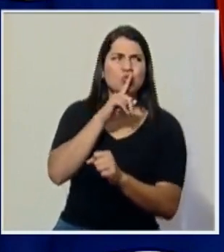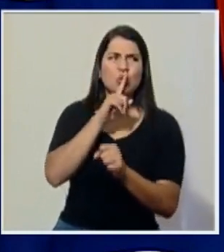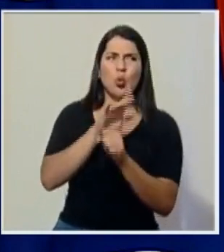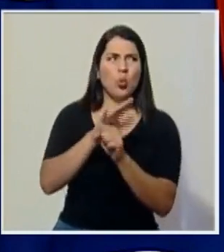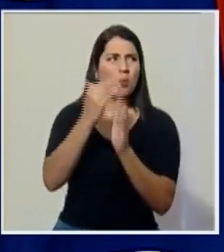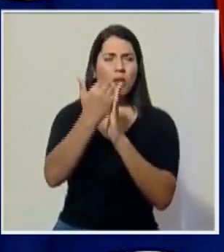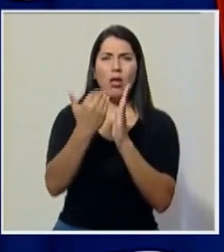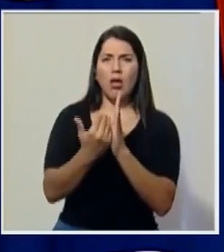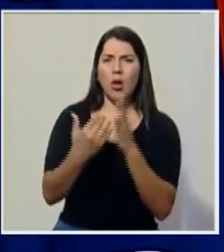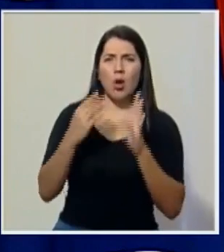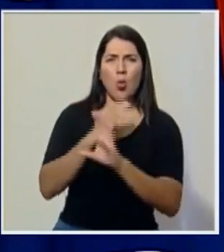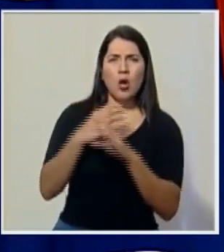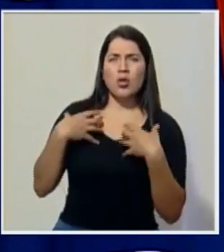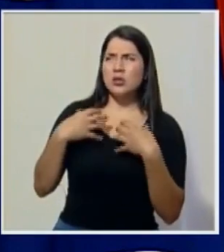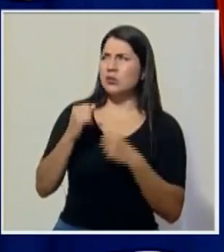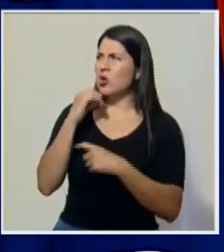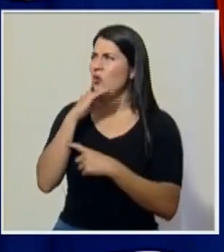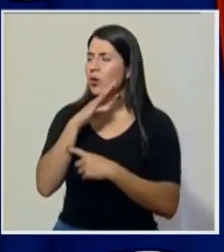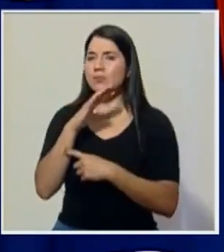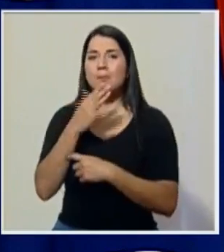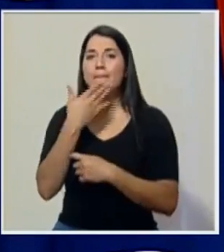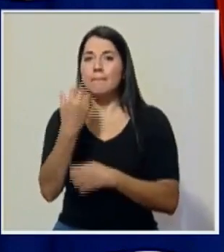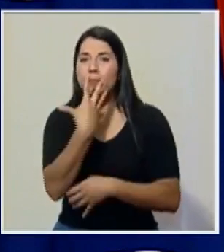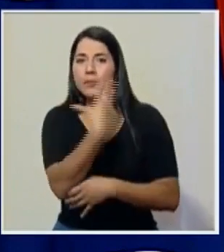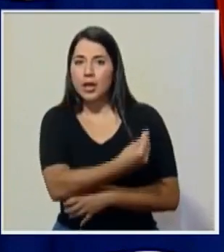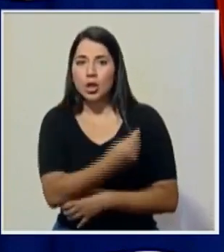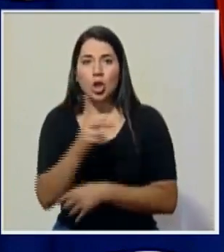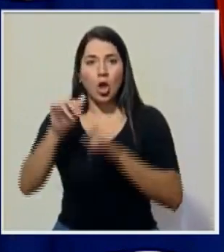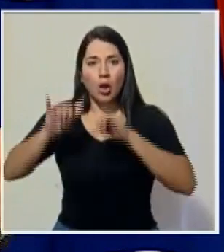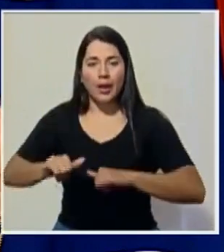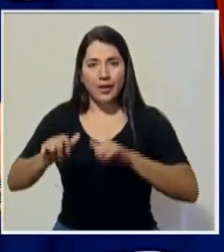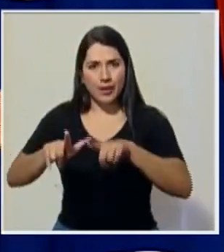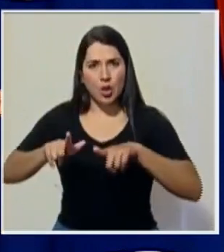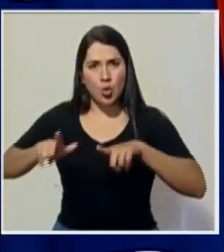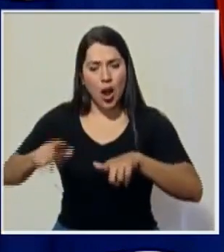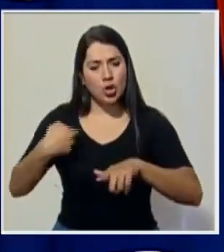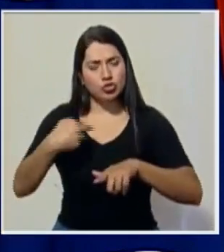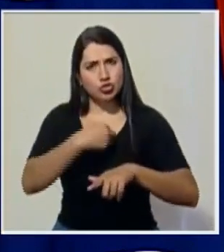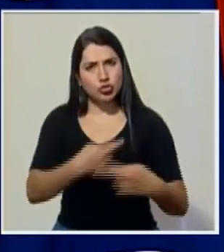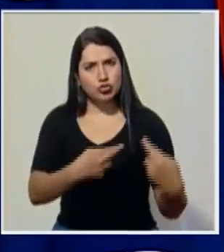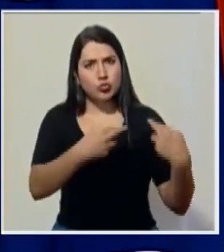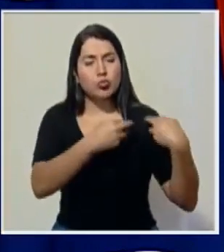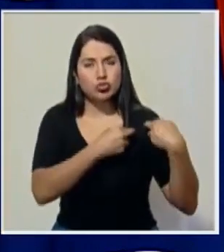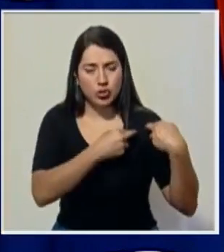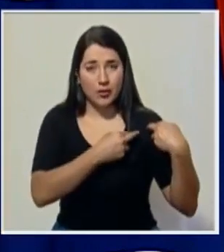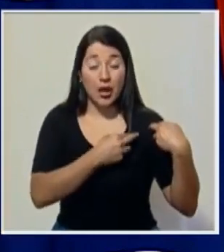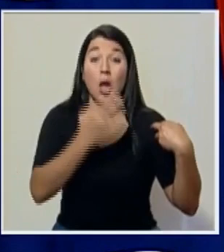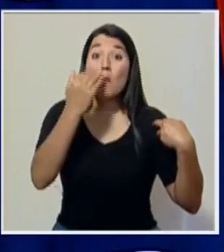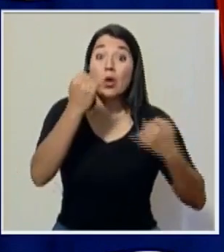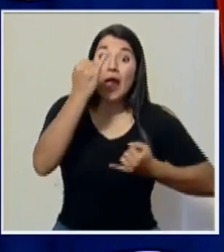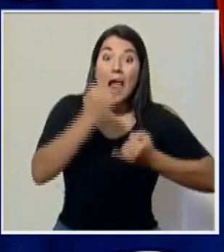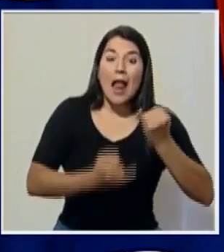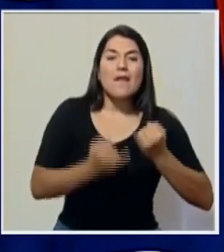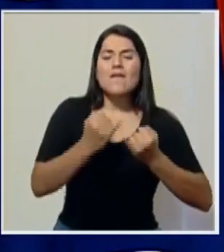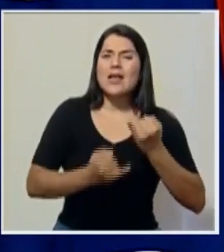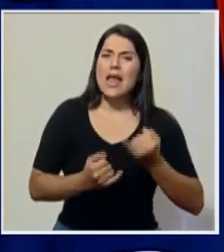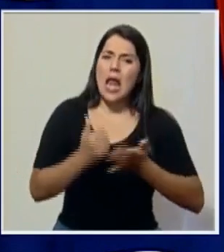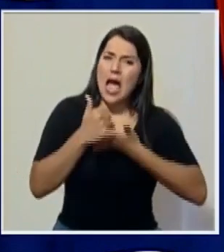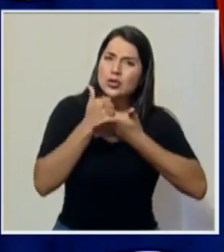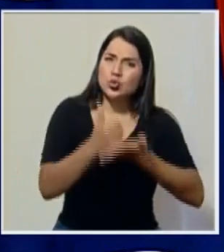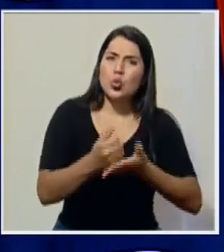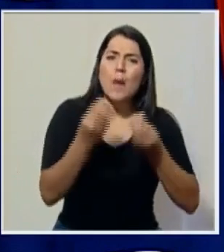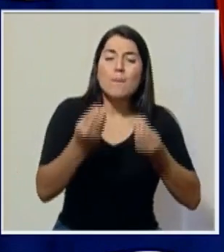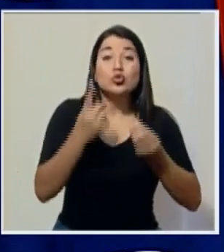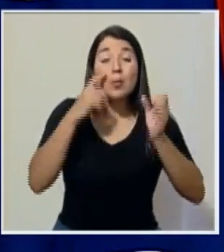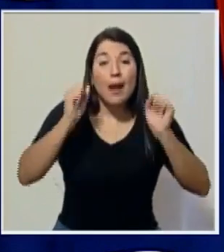todos asumamos esa pequeña cuota de responsabilidad que tenemos, que al final es una gran cuota para